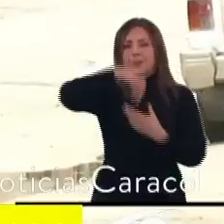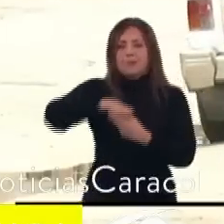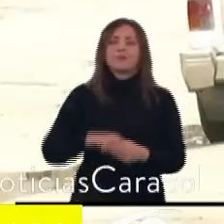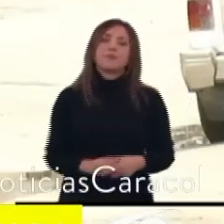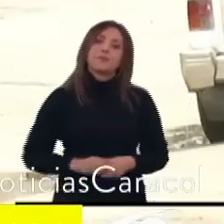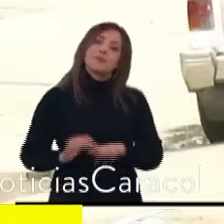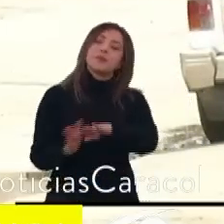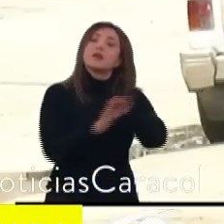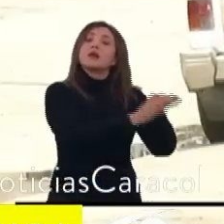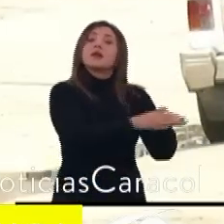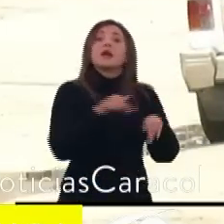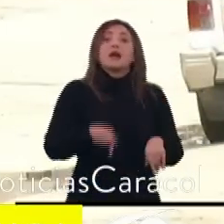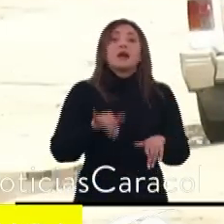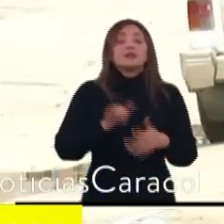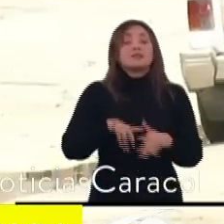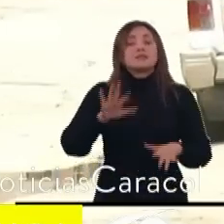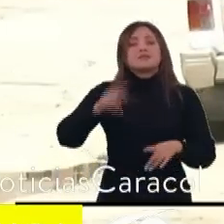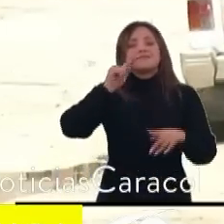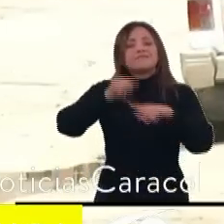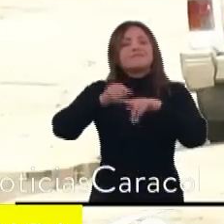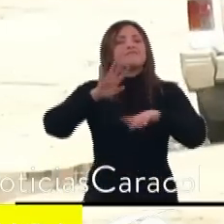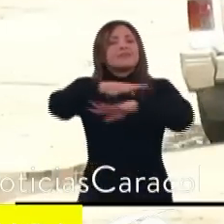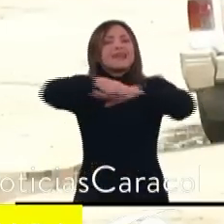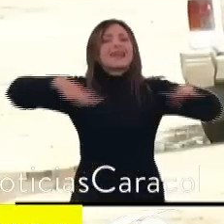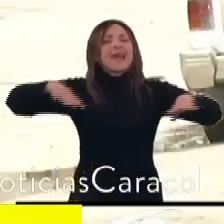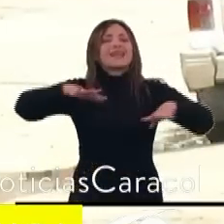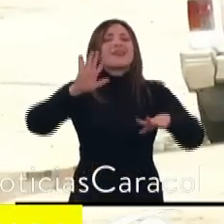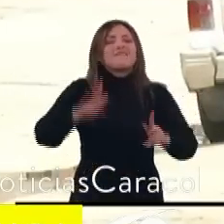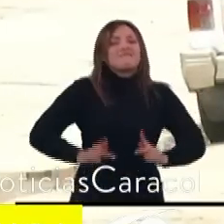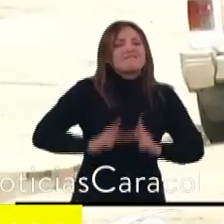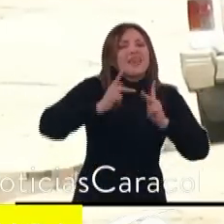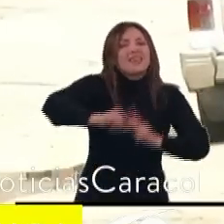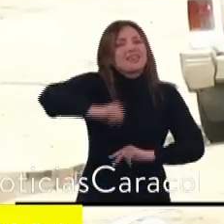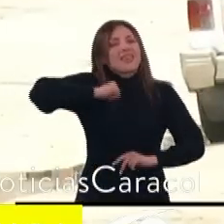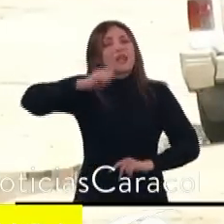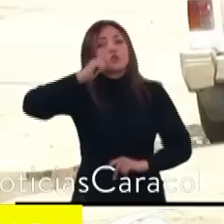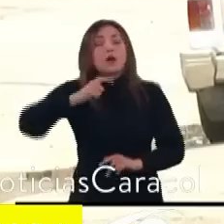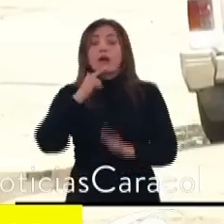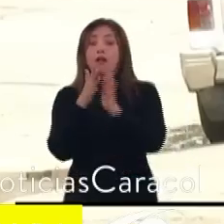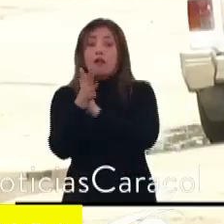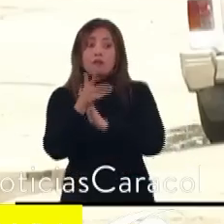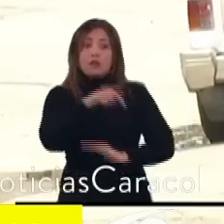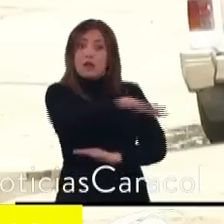Según la Red por la Vida y los Derechos Humanos de El Cauca, este año ya van más de